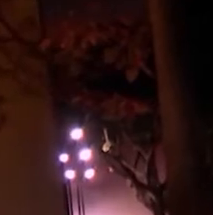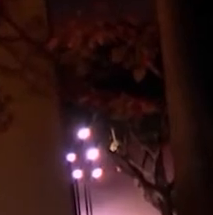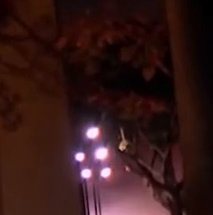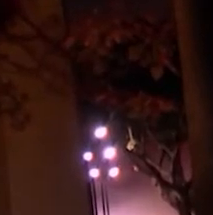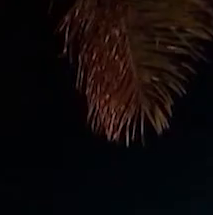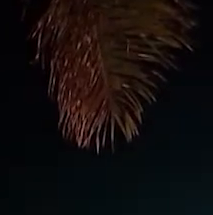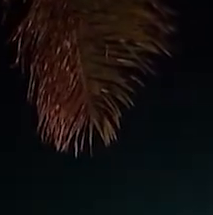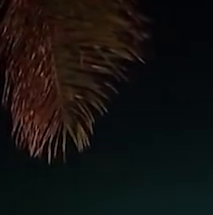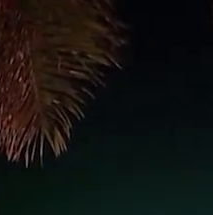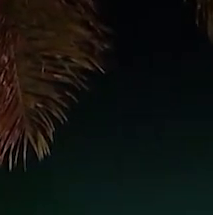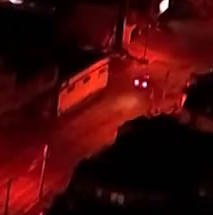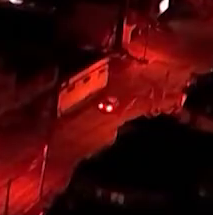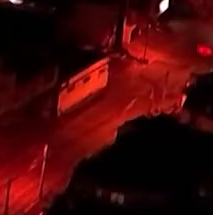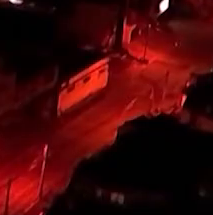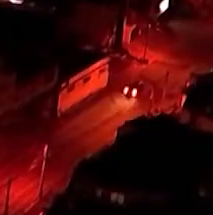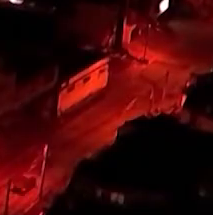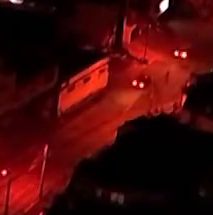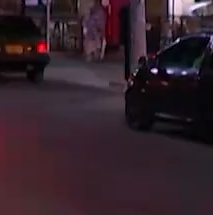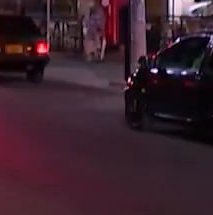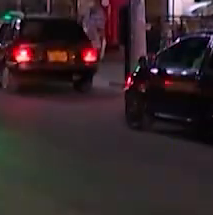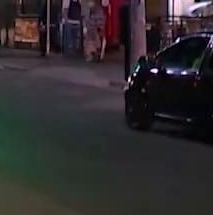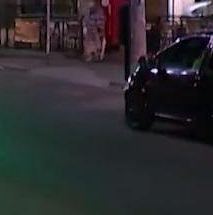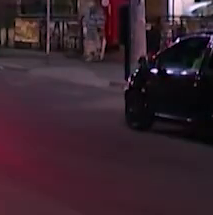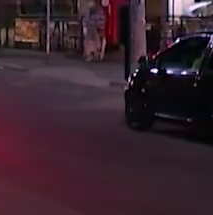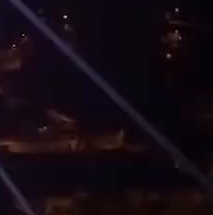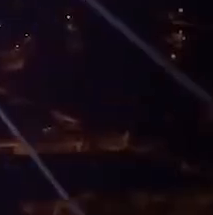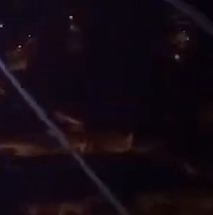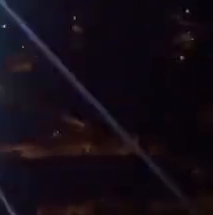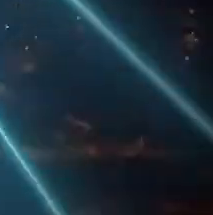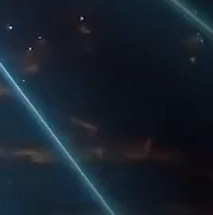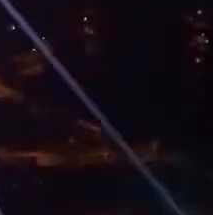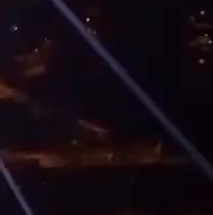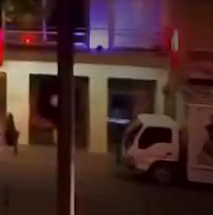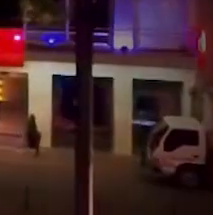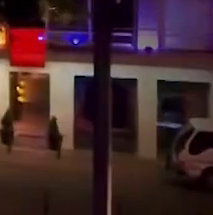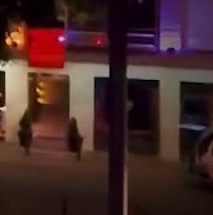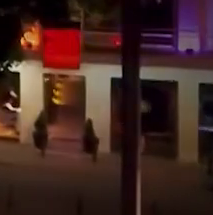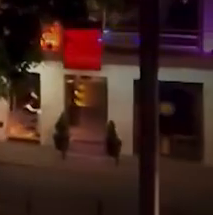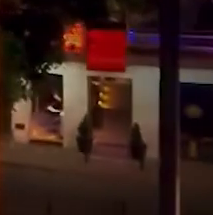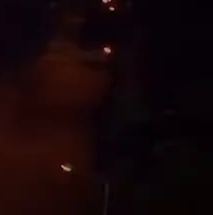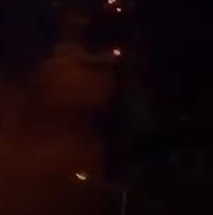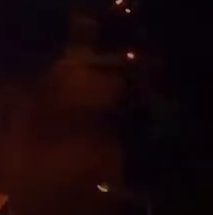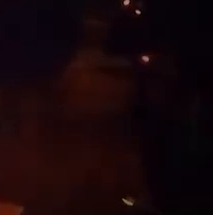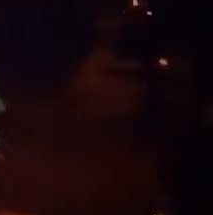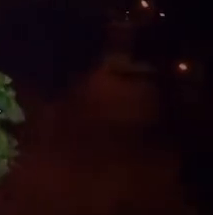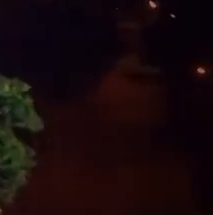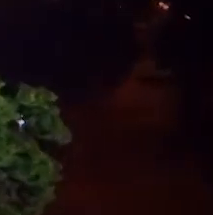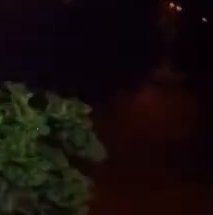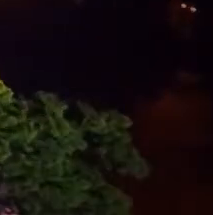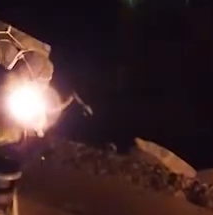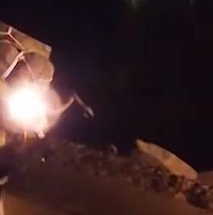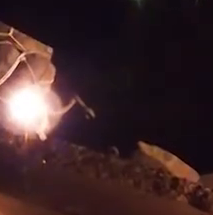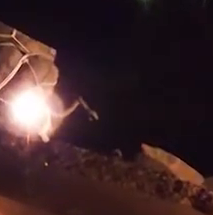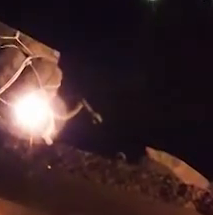A esta hora, Caldas, Quindío y Rizaralda se integran en la señal informativa más importante de la región.